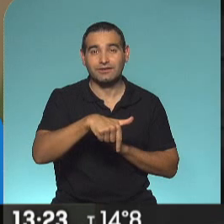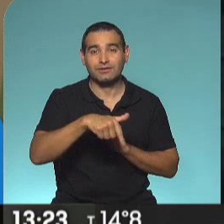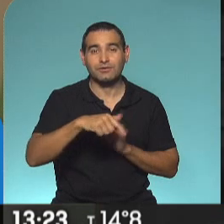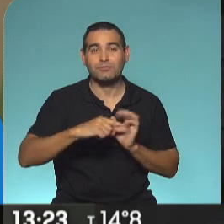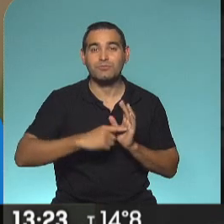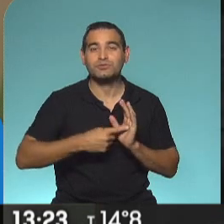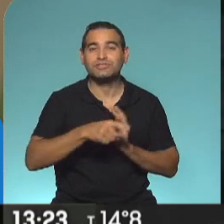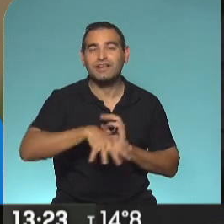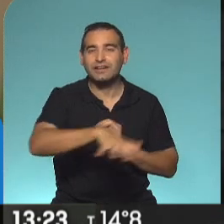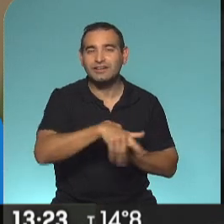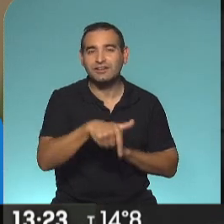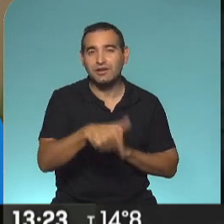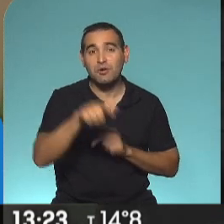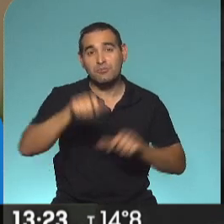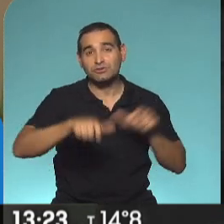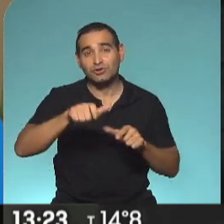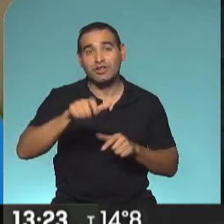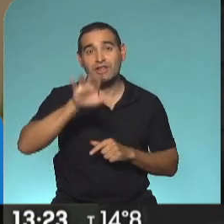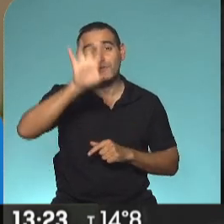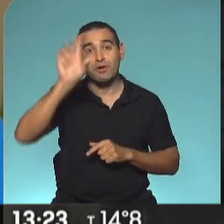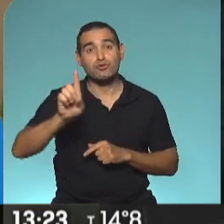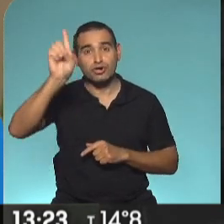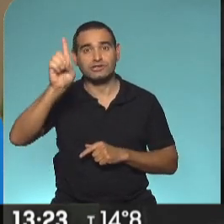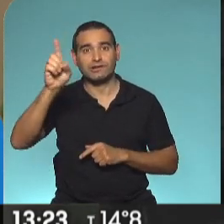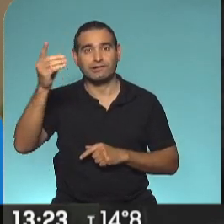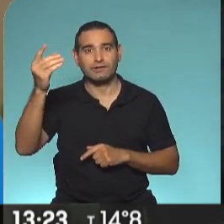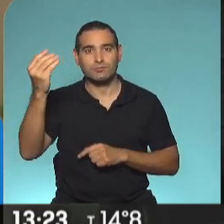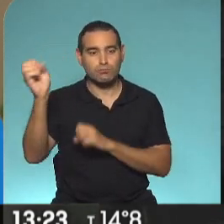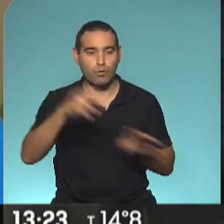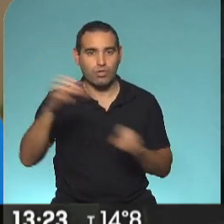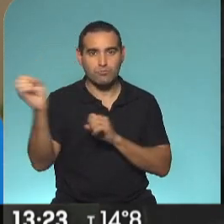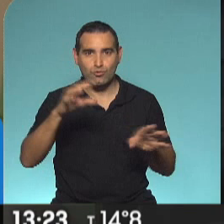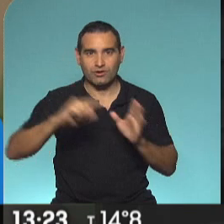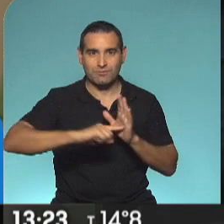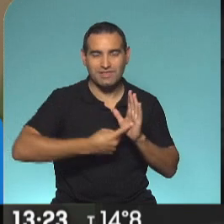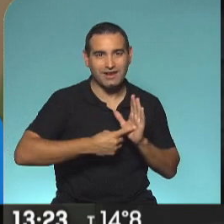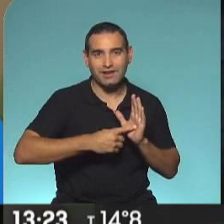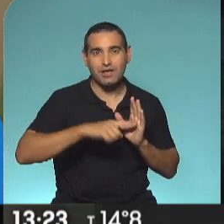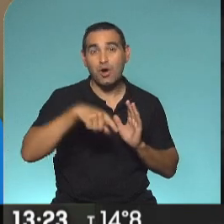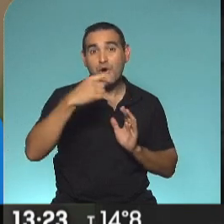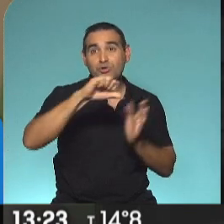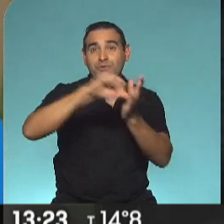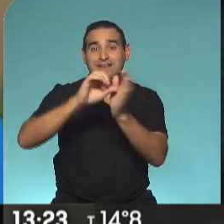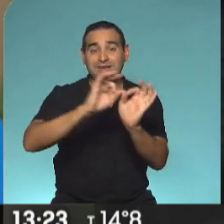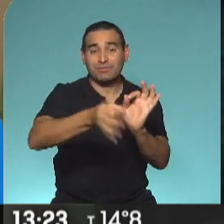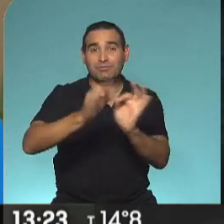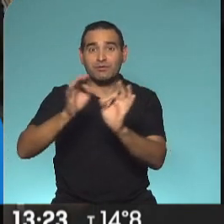no solo habitantes del norte argentino, sigue recibiendo habitantes de países